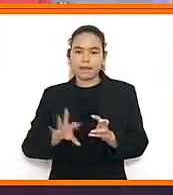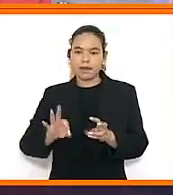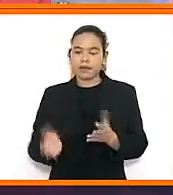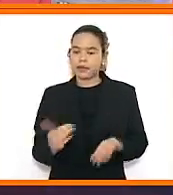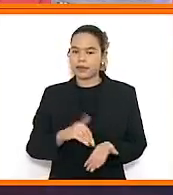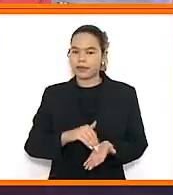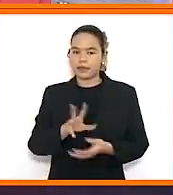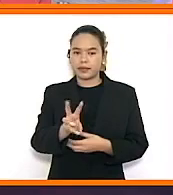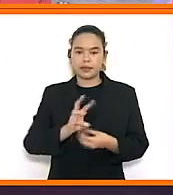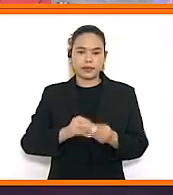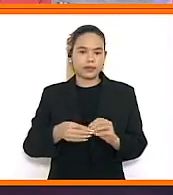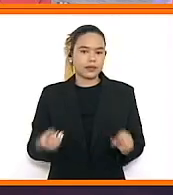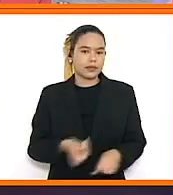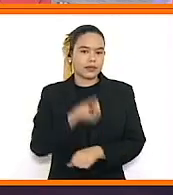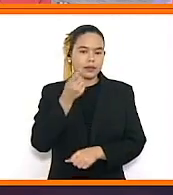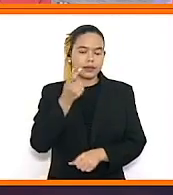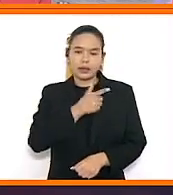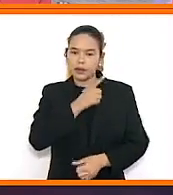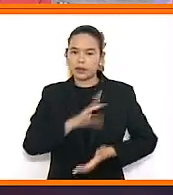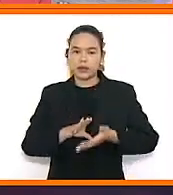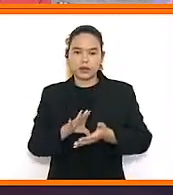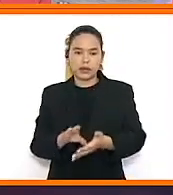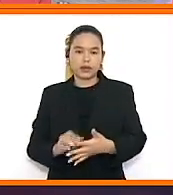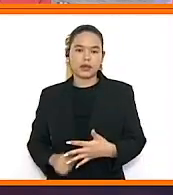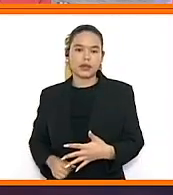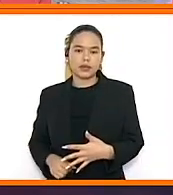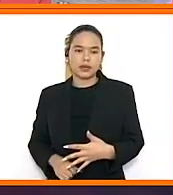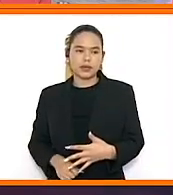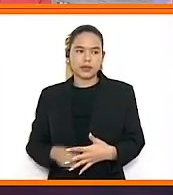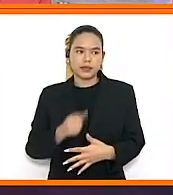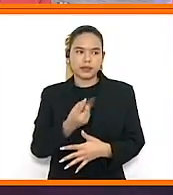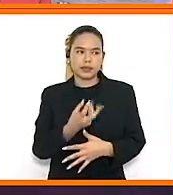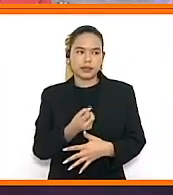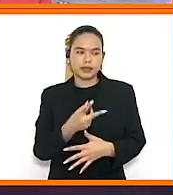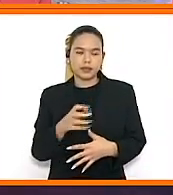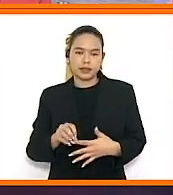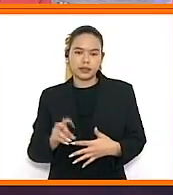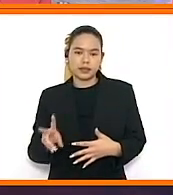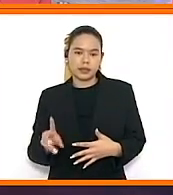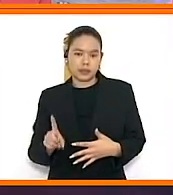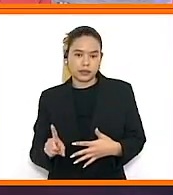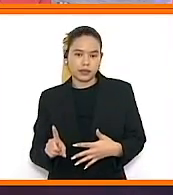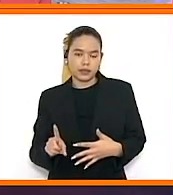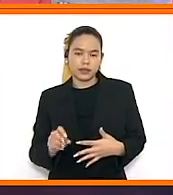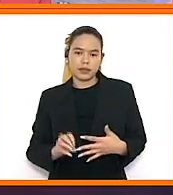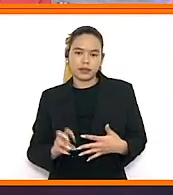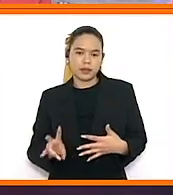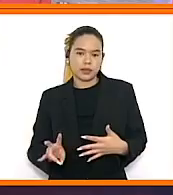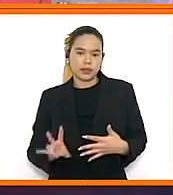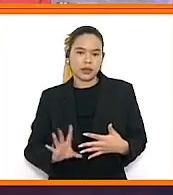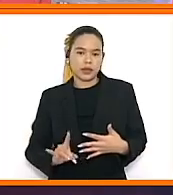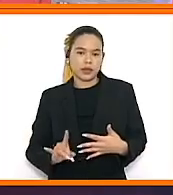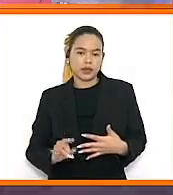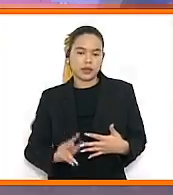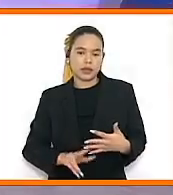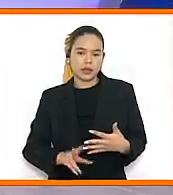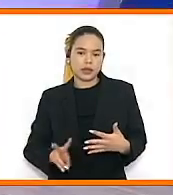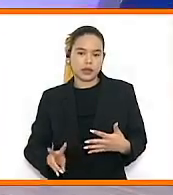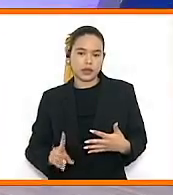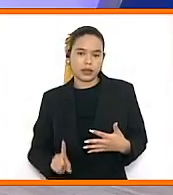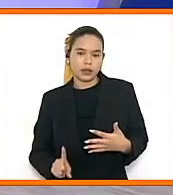Los números ganadores de nuestro Loto Super Premio son... 12, 01, 07, 18, 31